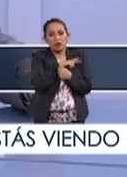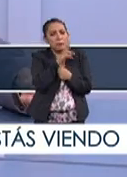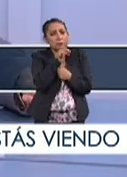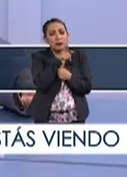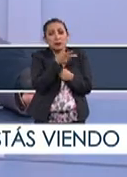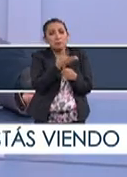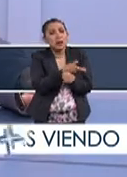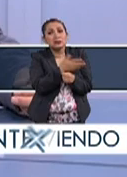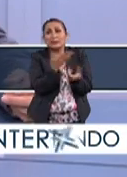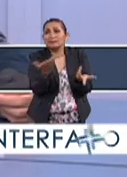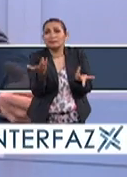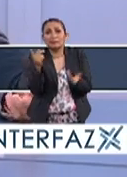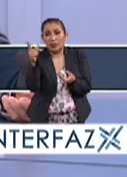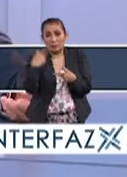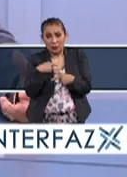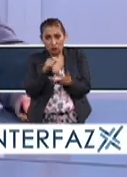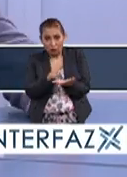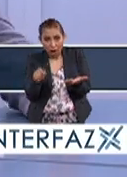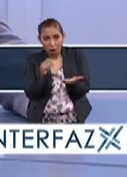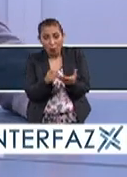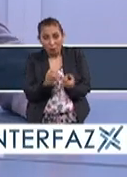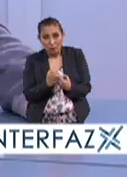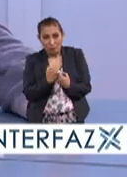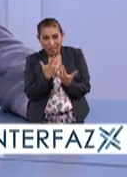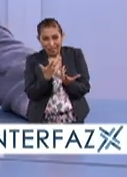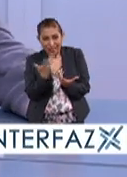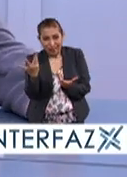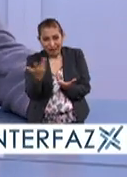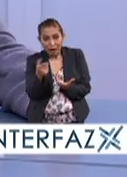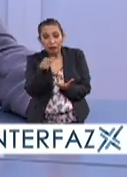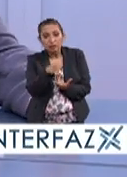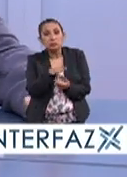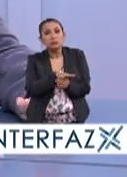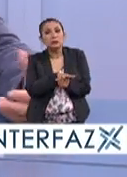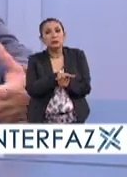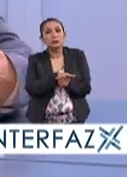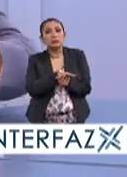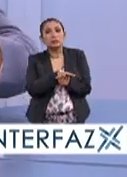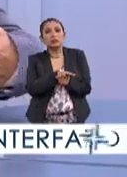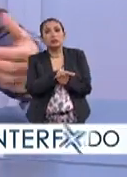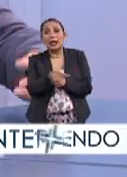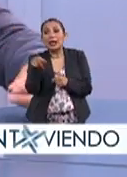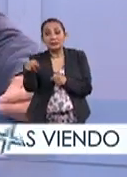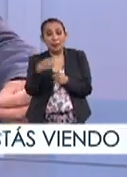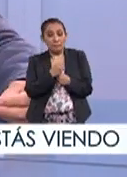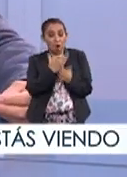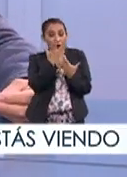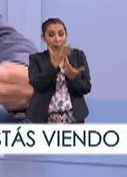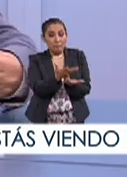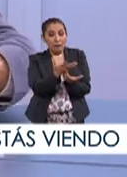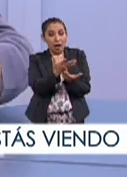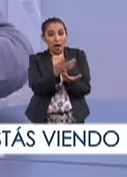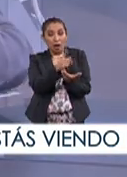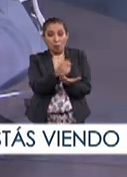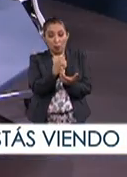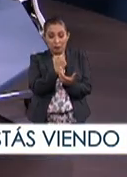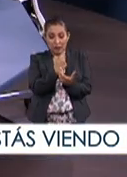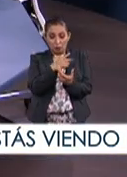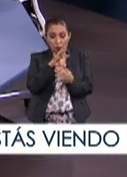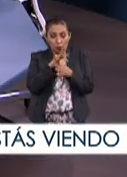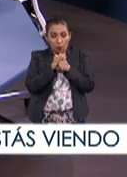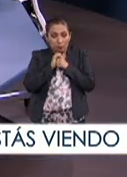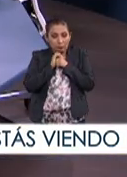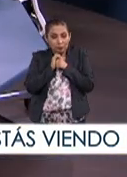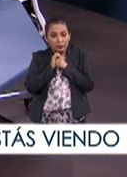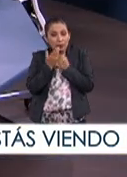que le puede pasar a un autor o a un poeta es que ese poema deje de ser de él mismo